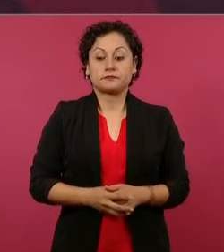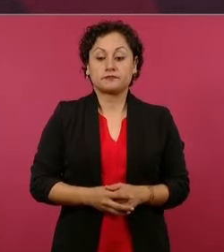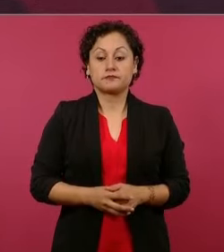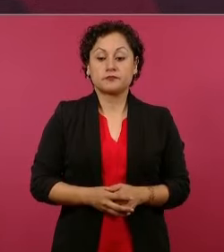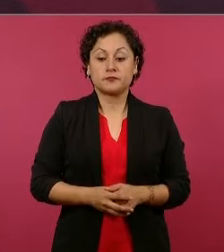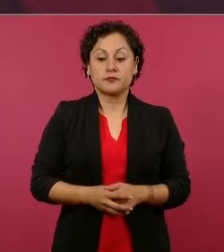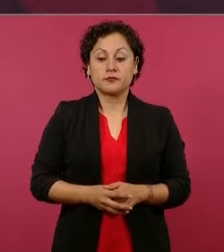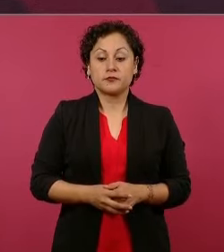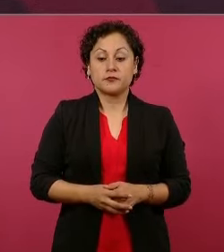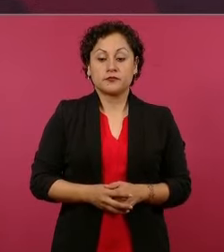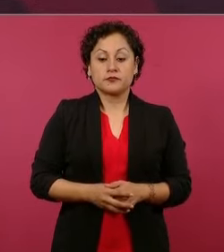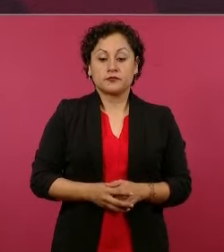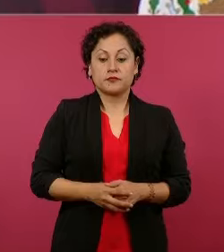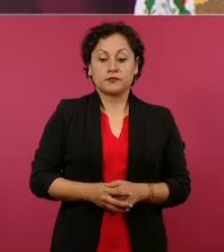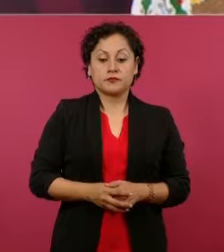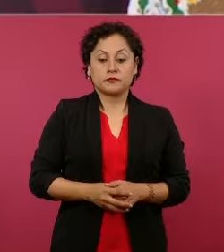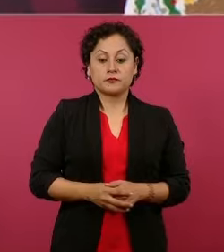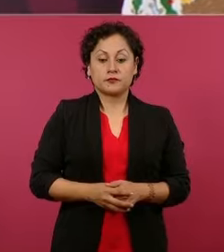porque